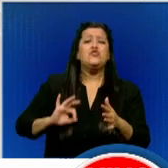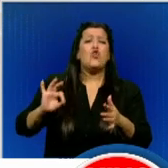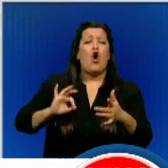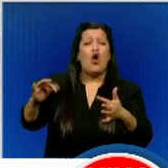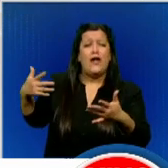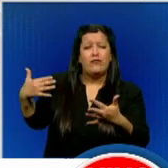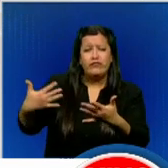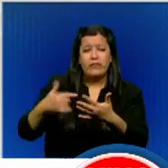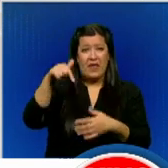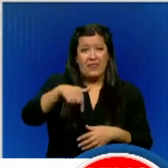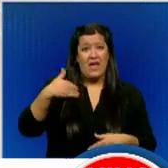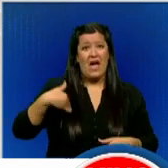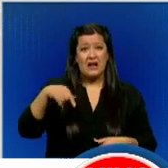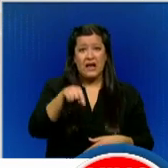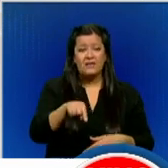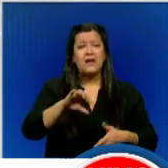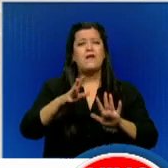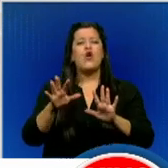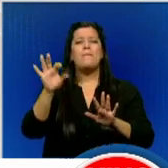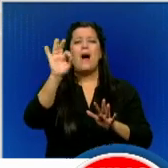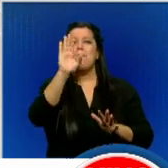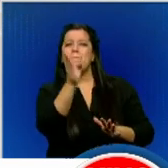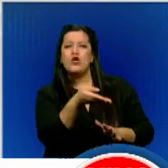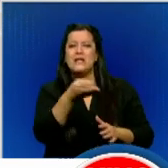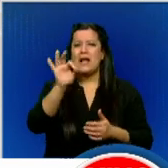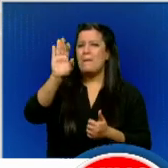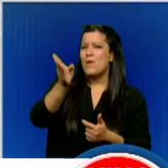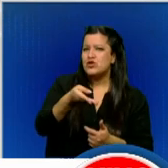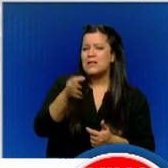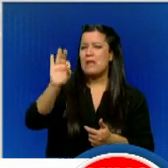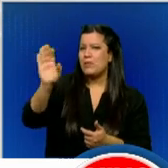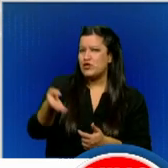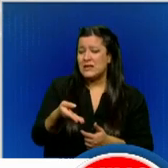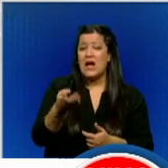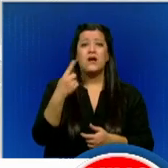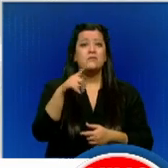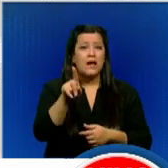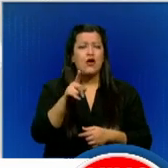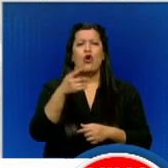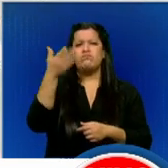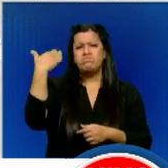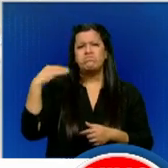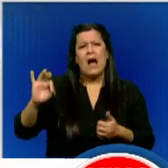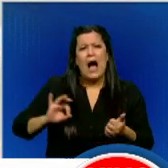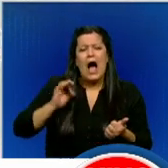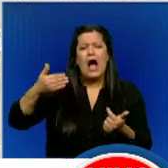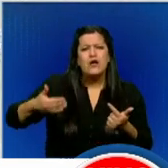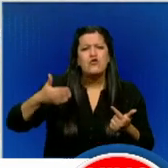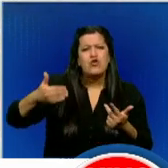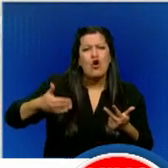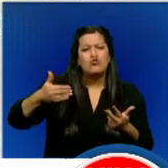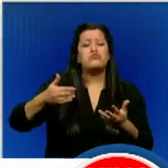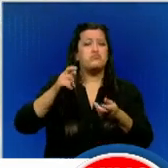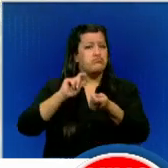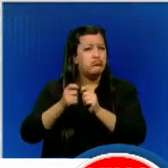sido proporcional y con una carga que a lo largo de los años fue